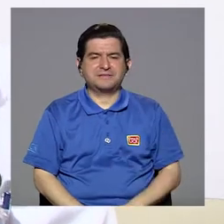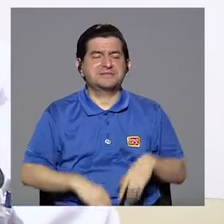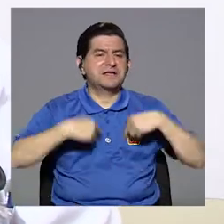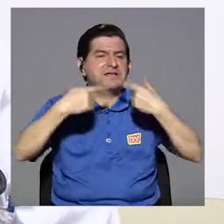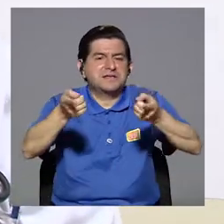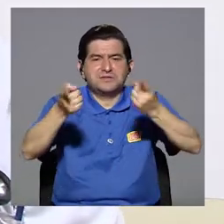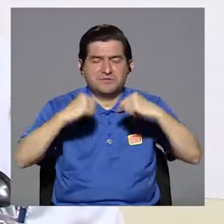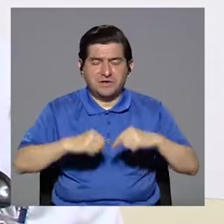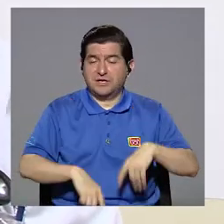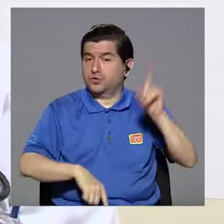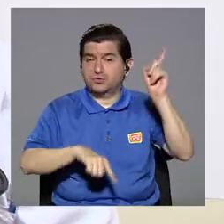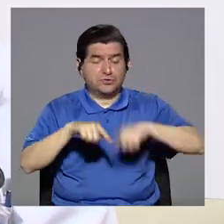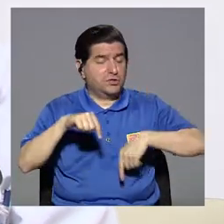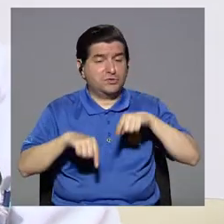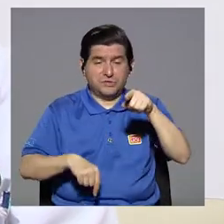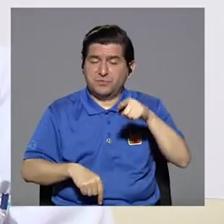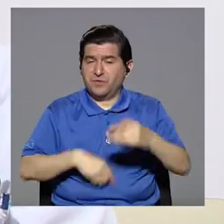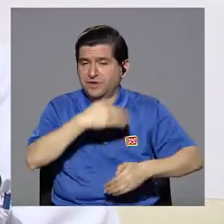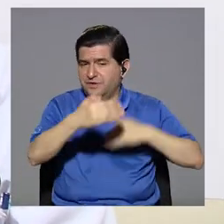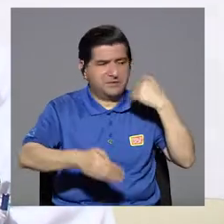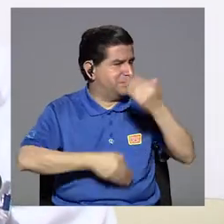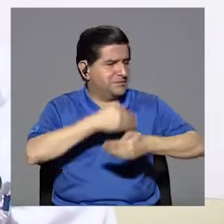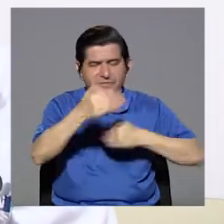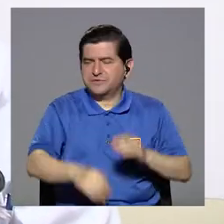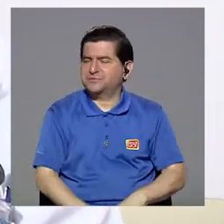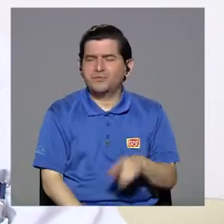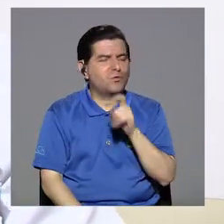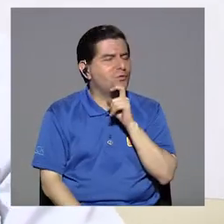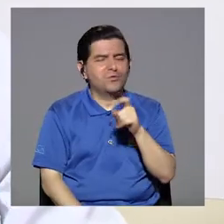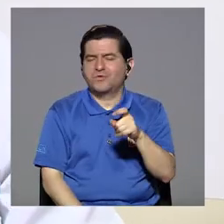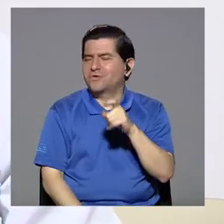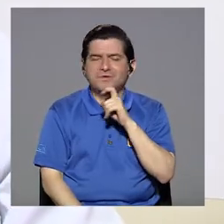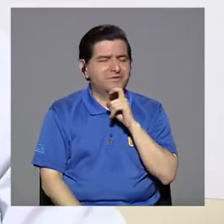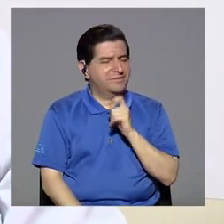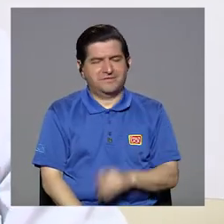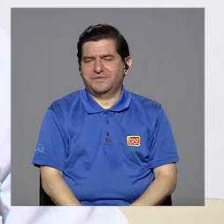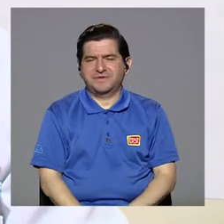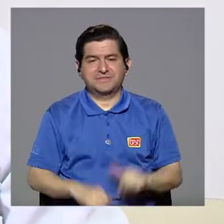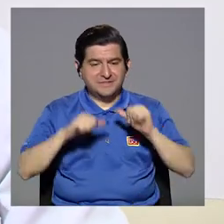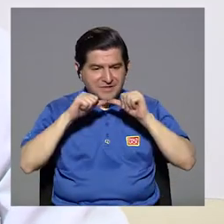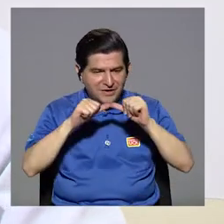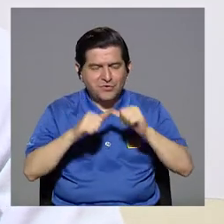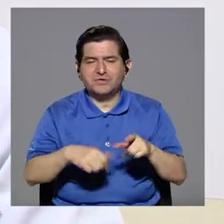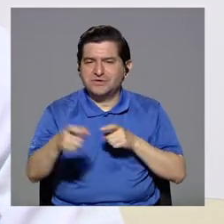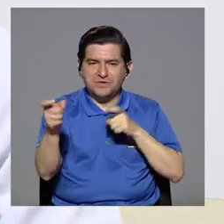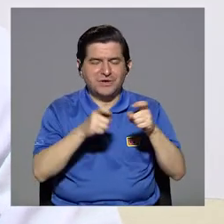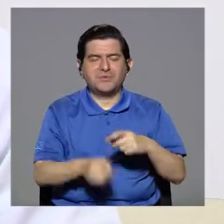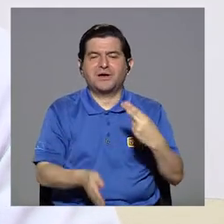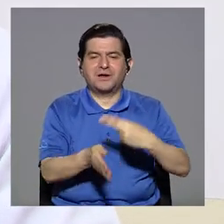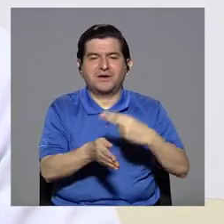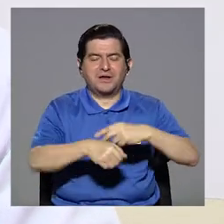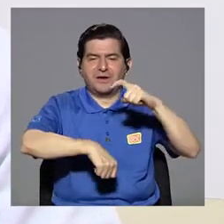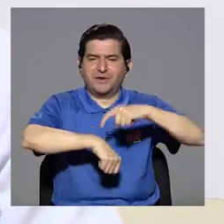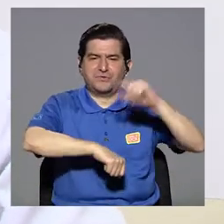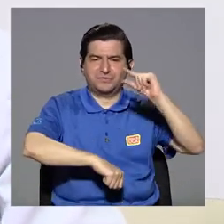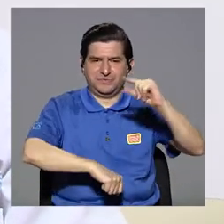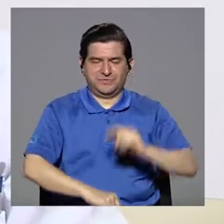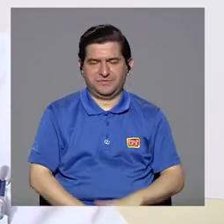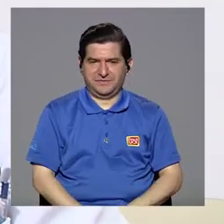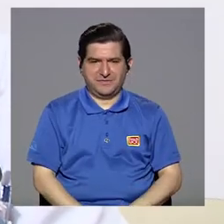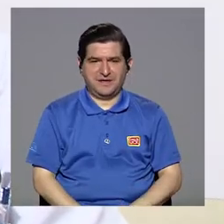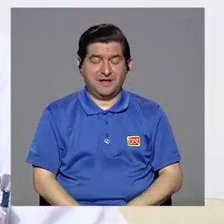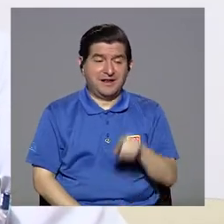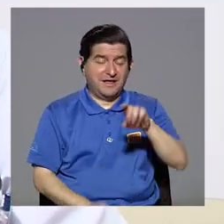porque si el paciente no puede ser manejado muy grato obviamente es muy difícil continuar su manejo en hospital de día